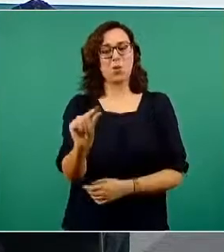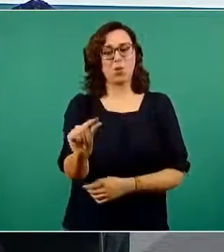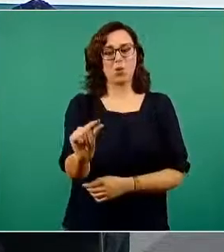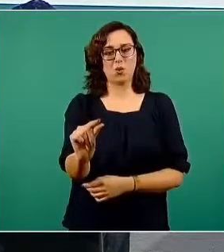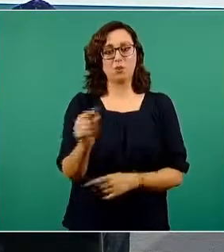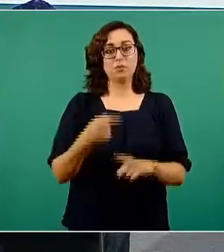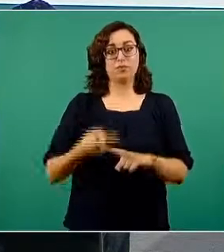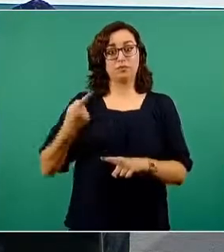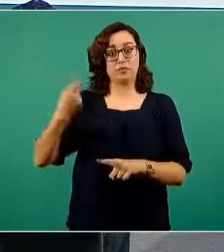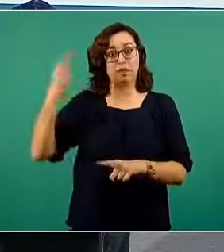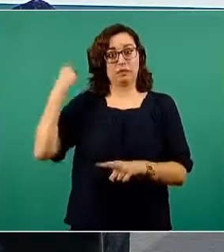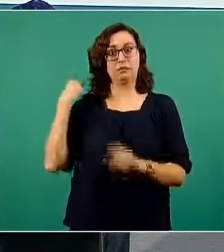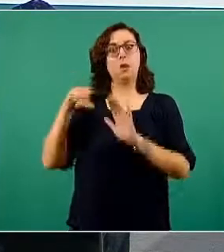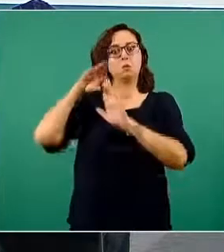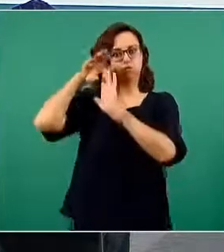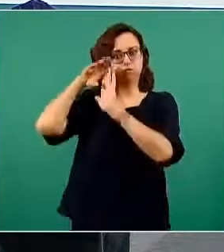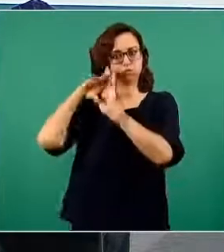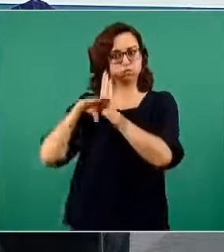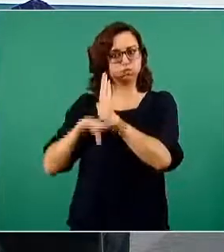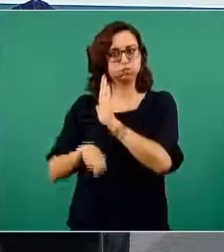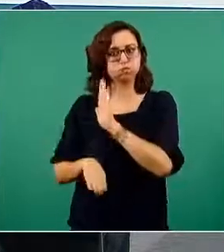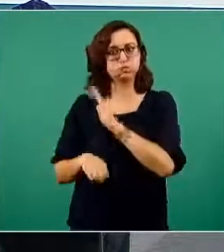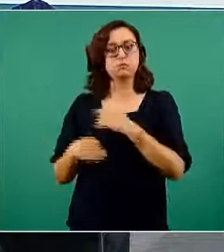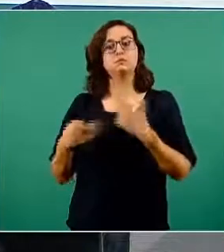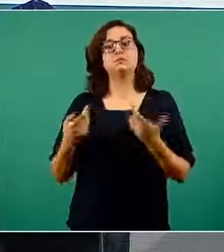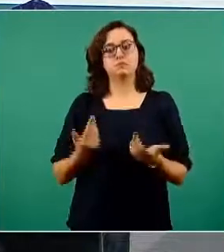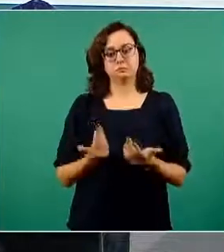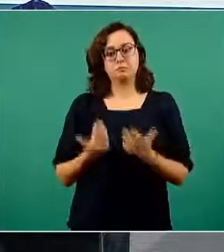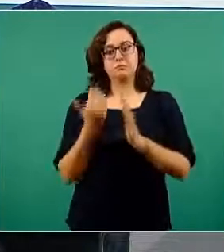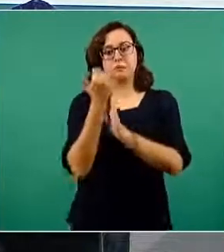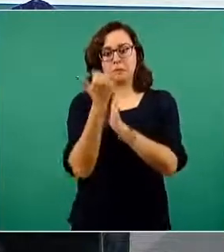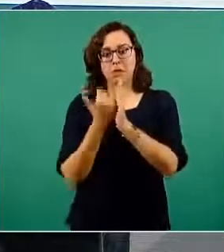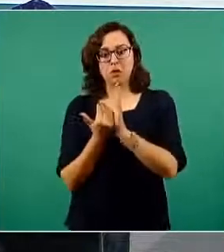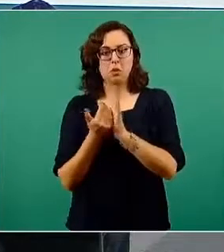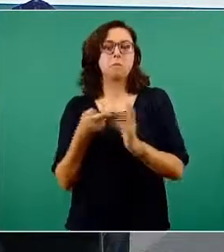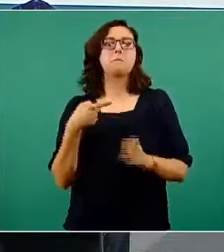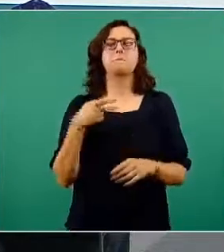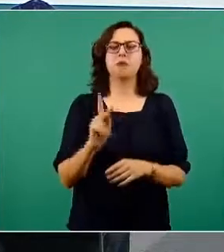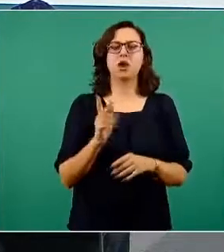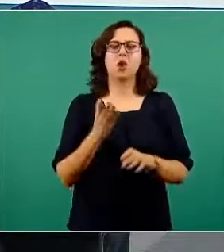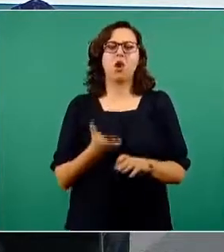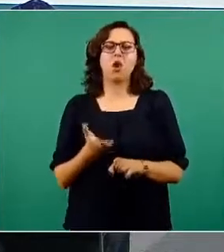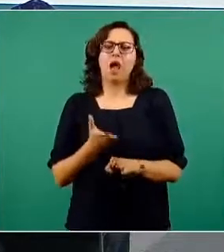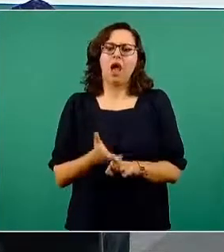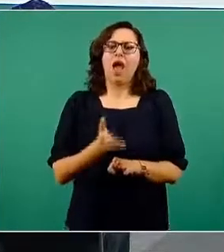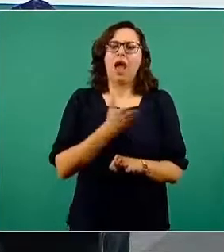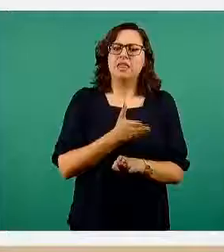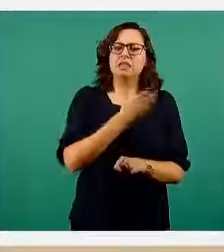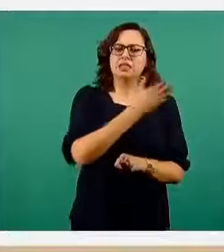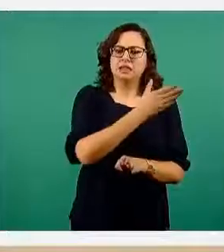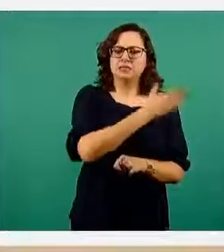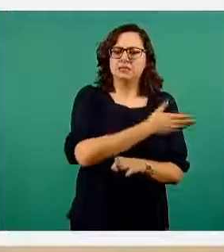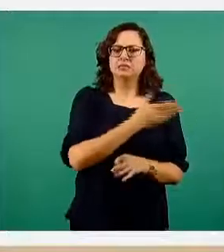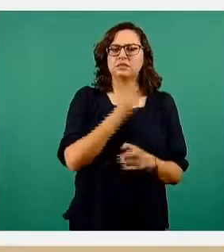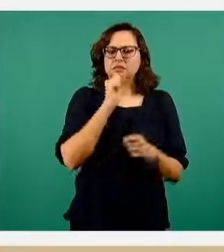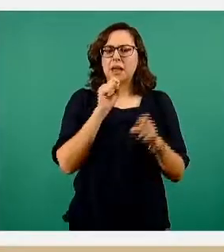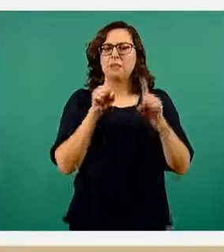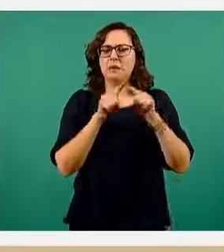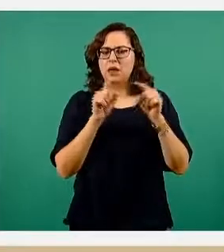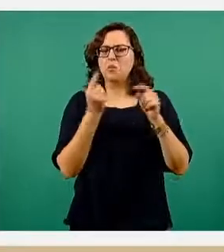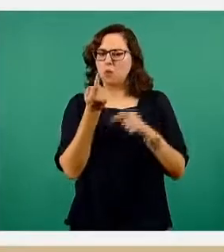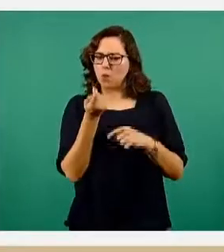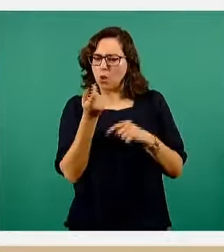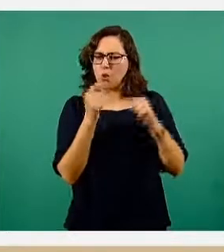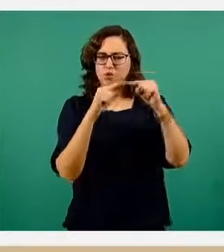observado en semanas previas. Sin embargo, esto no es la primera vez que ocurre. Como ustedes pueden ver, en semanas previas hemos inclusive tenido